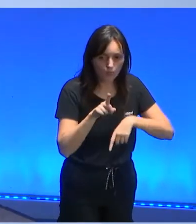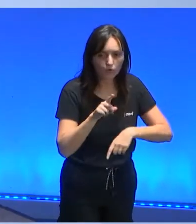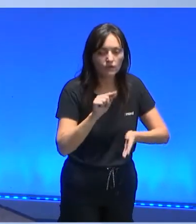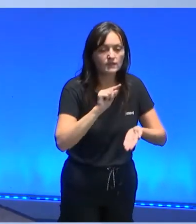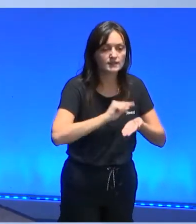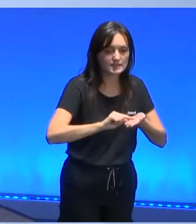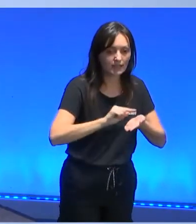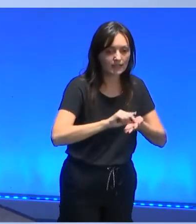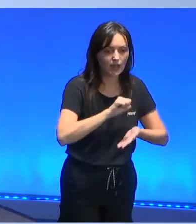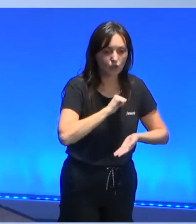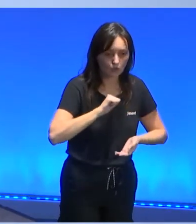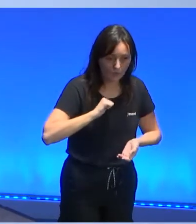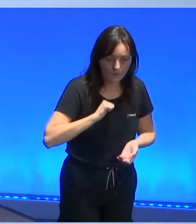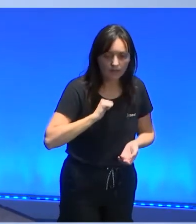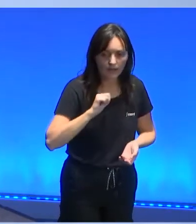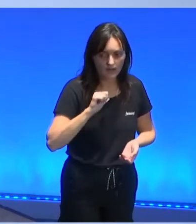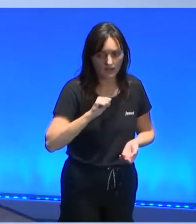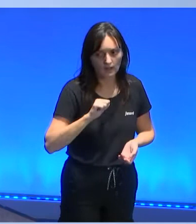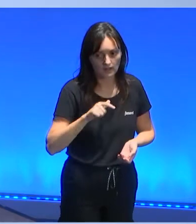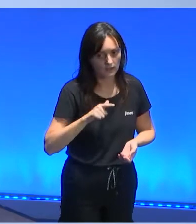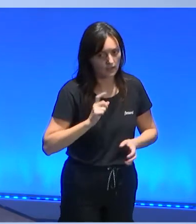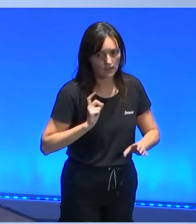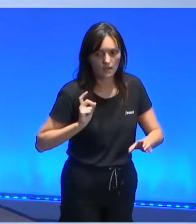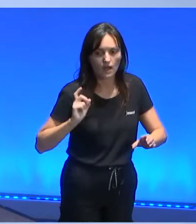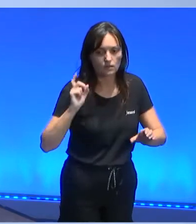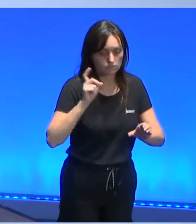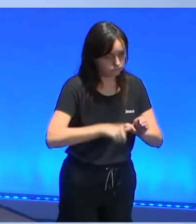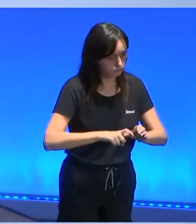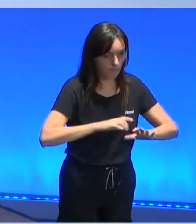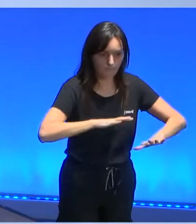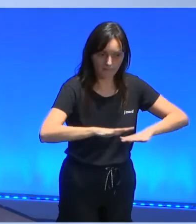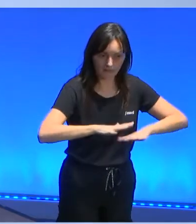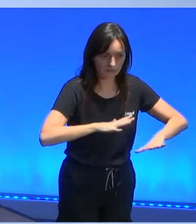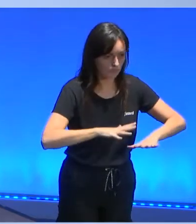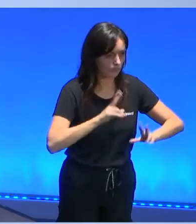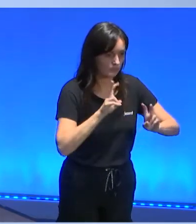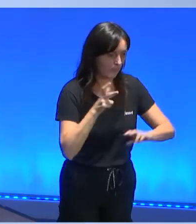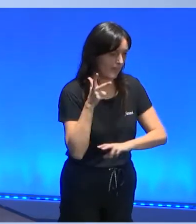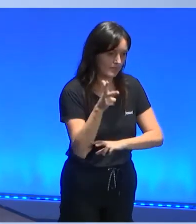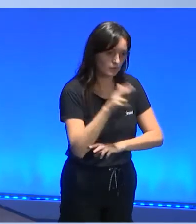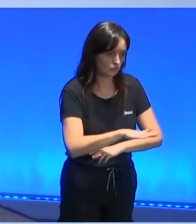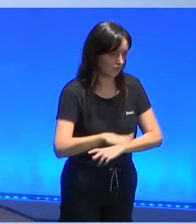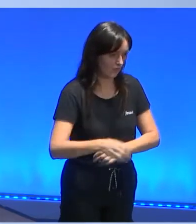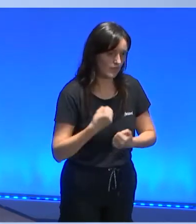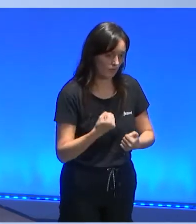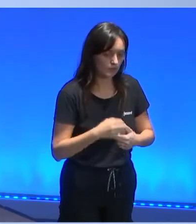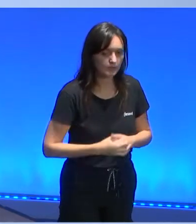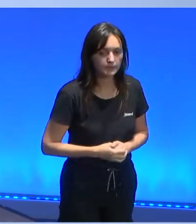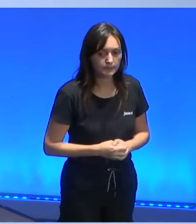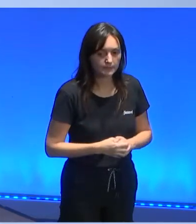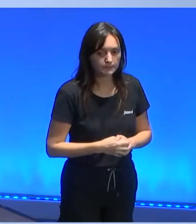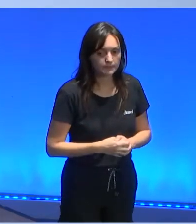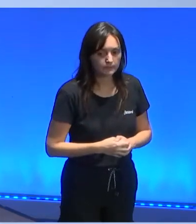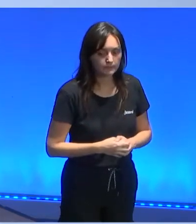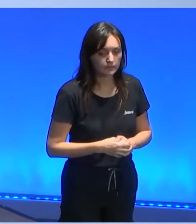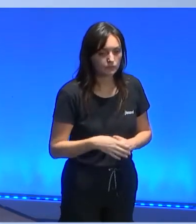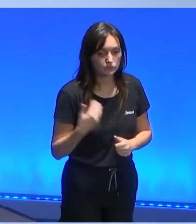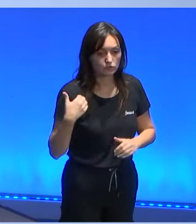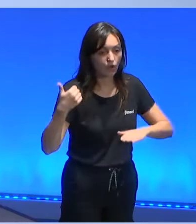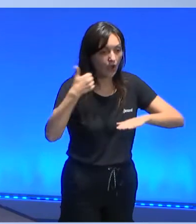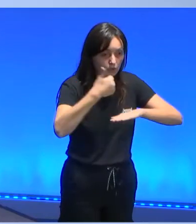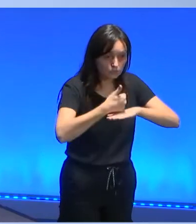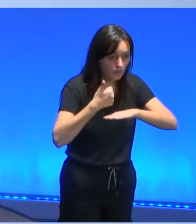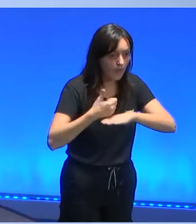secretaria autonómica, que es una activista de la participación y de los derechos de la infancia. Como decía, a todas las